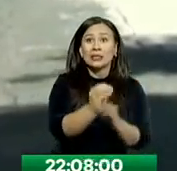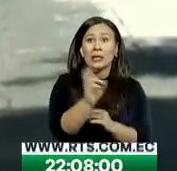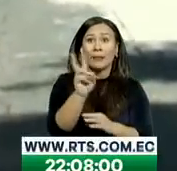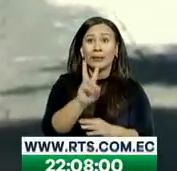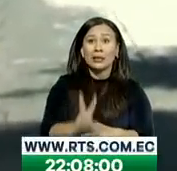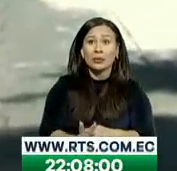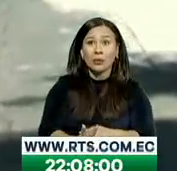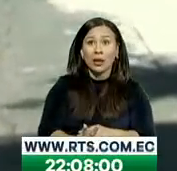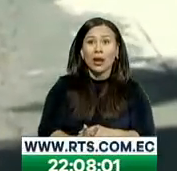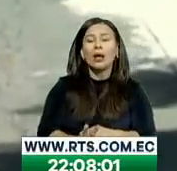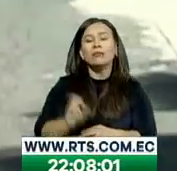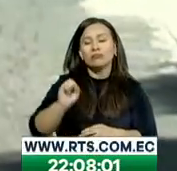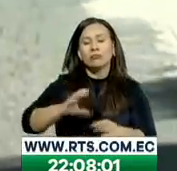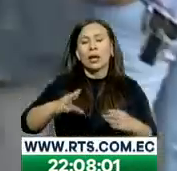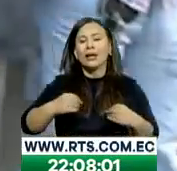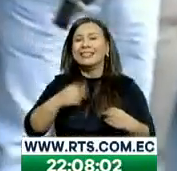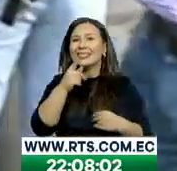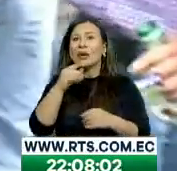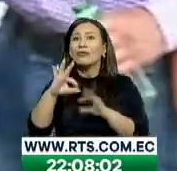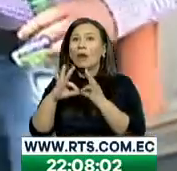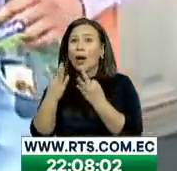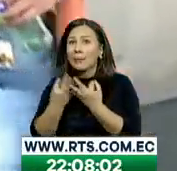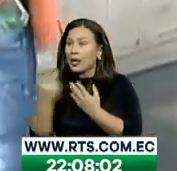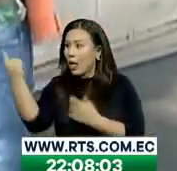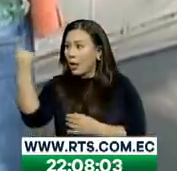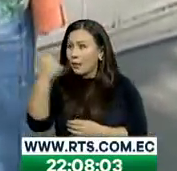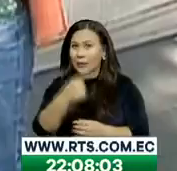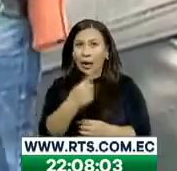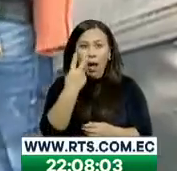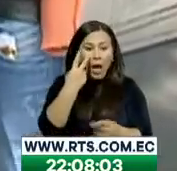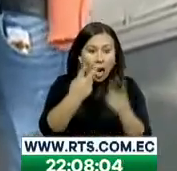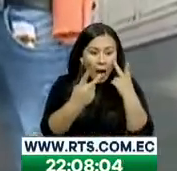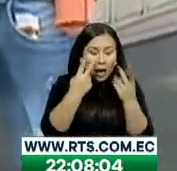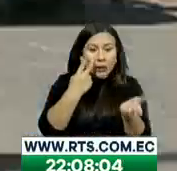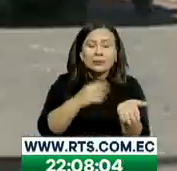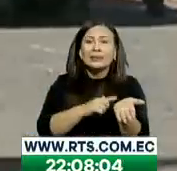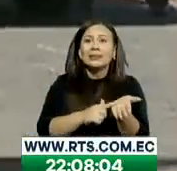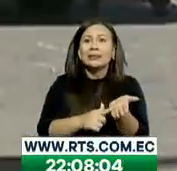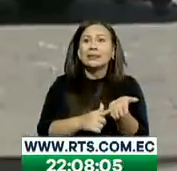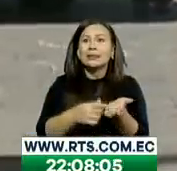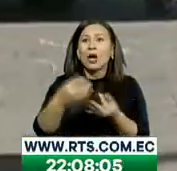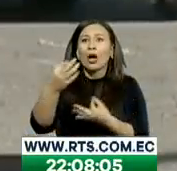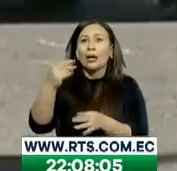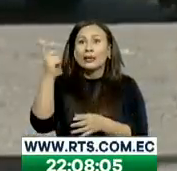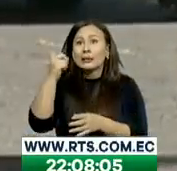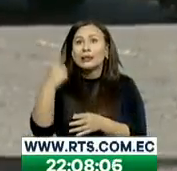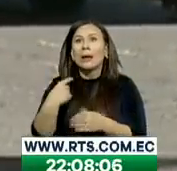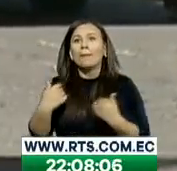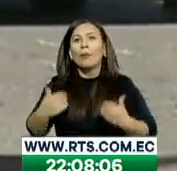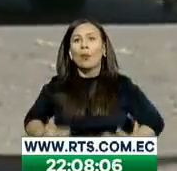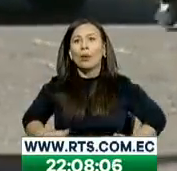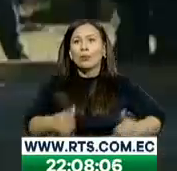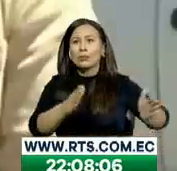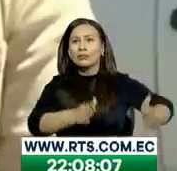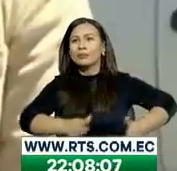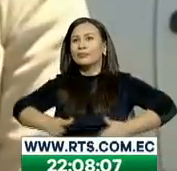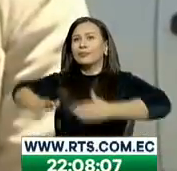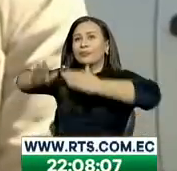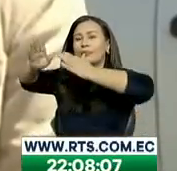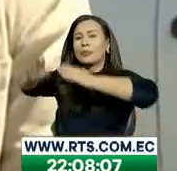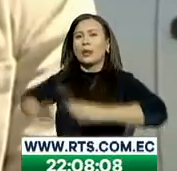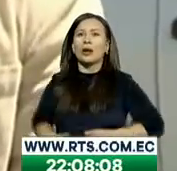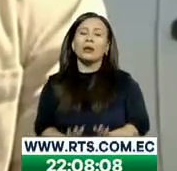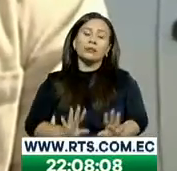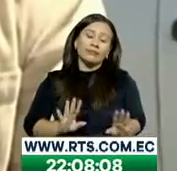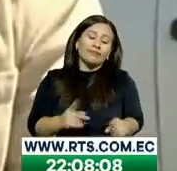protocolo los familiares puedan acercarse a apostillar los documentos que requieren para una repatriación de los cuerpos sin